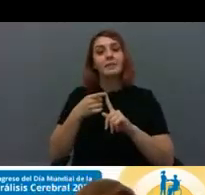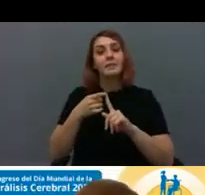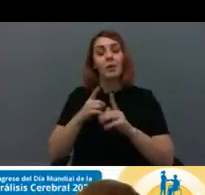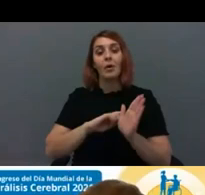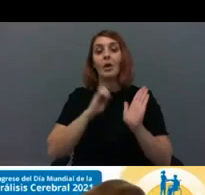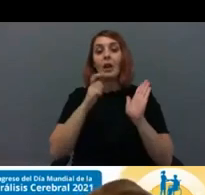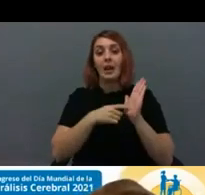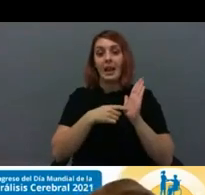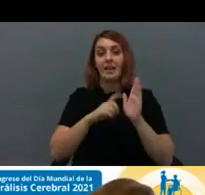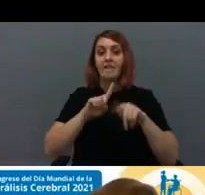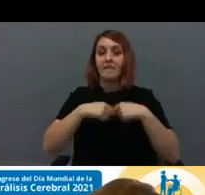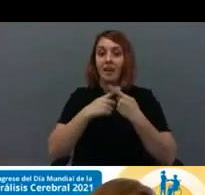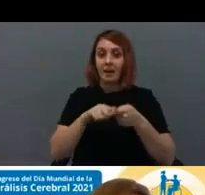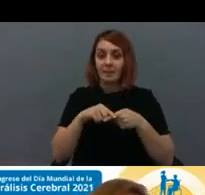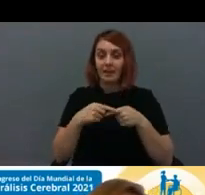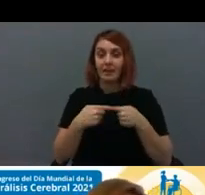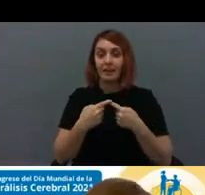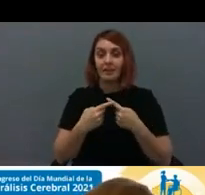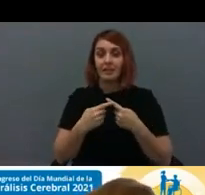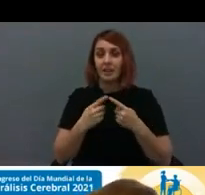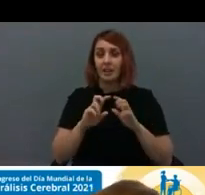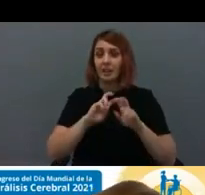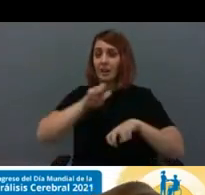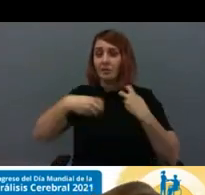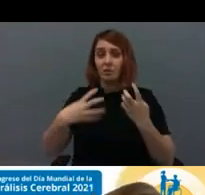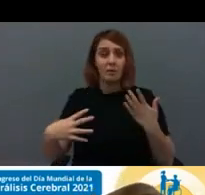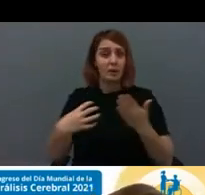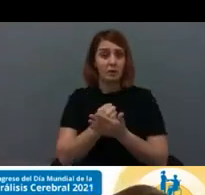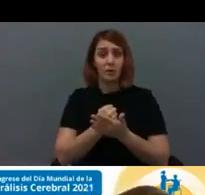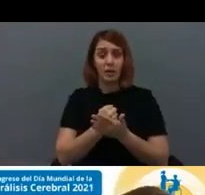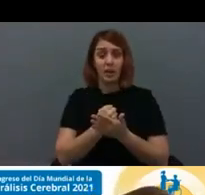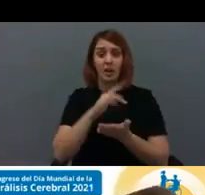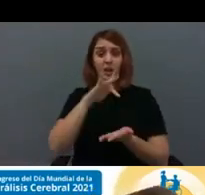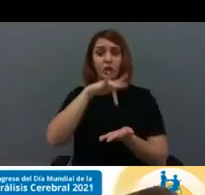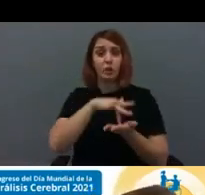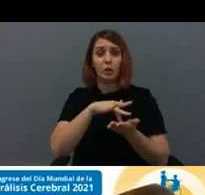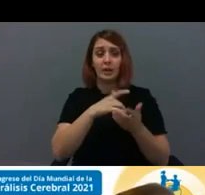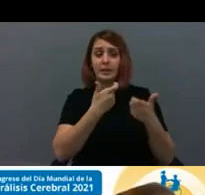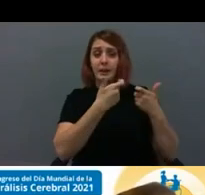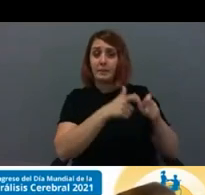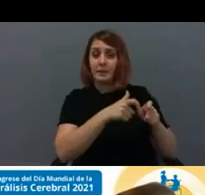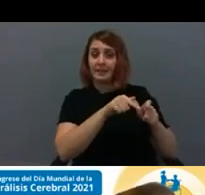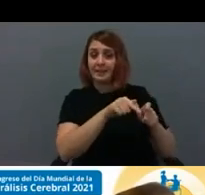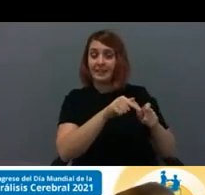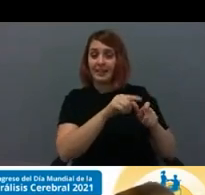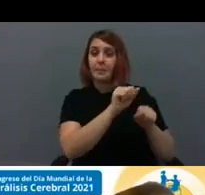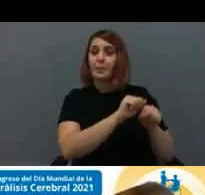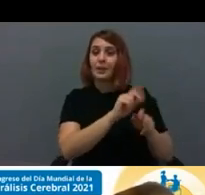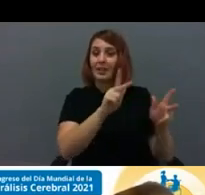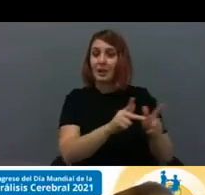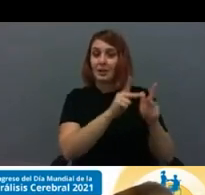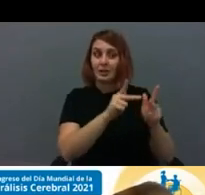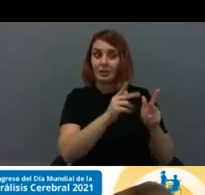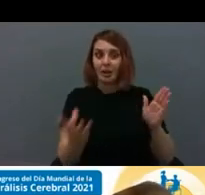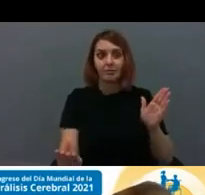ley de familias y toda la reforma que haya de esa pata del estado de bienestar, que es la protección social,